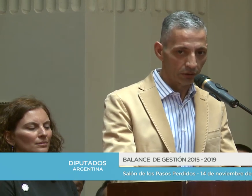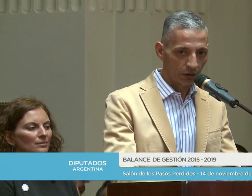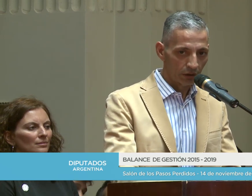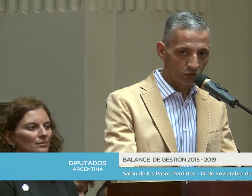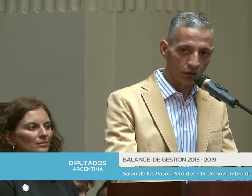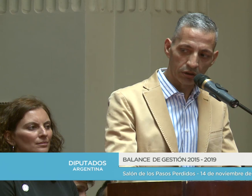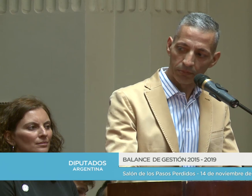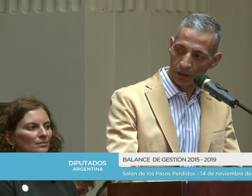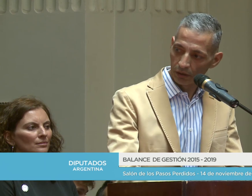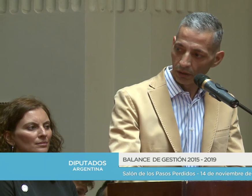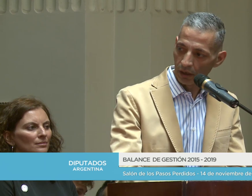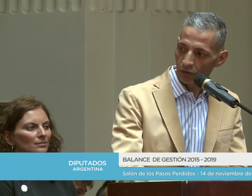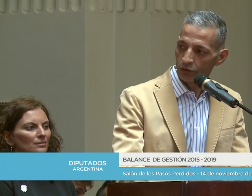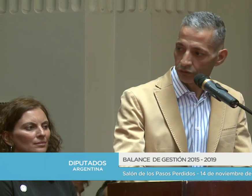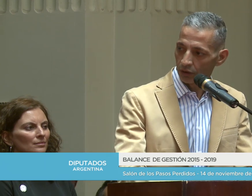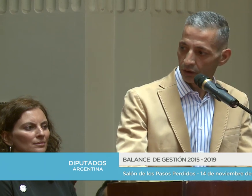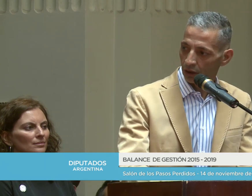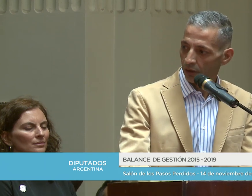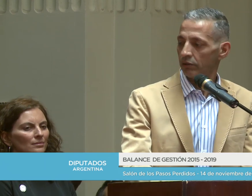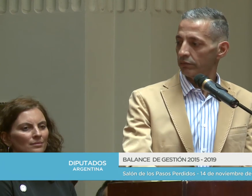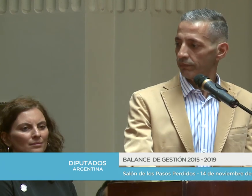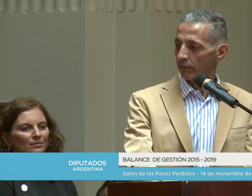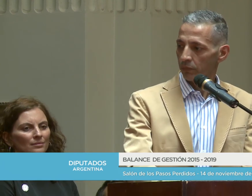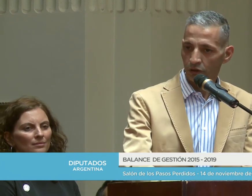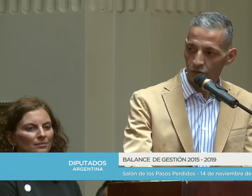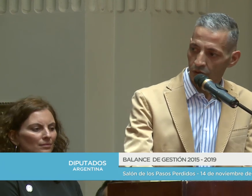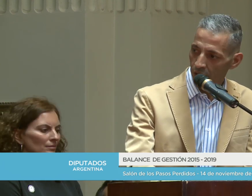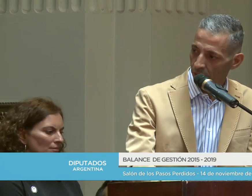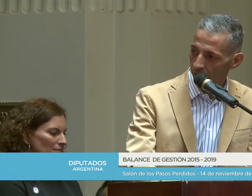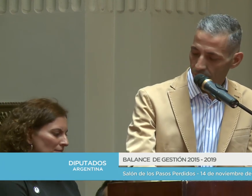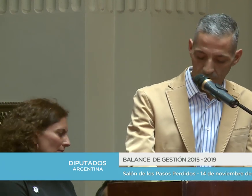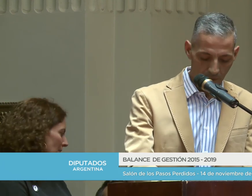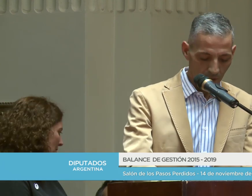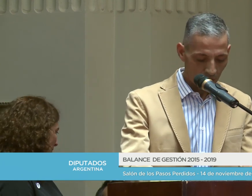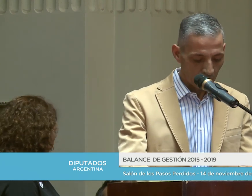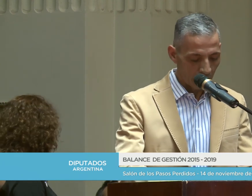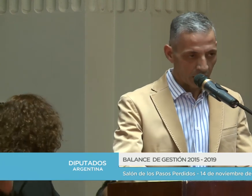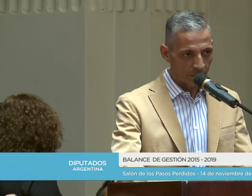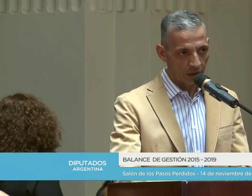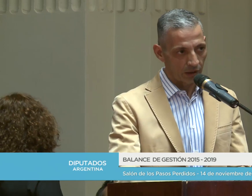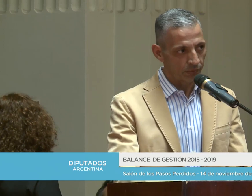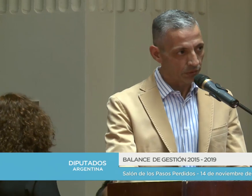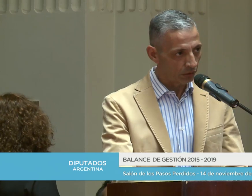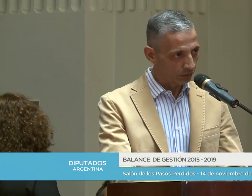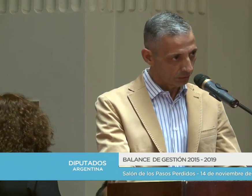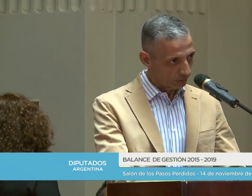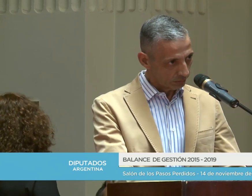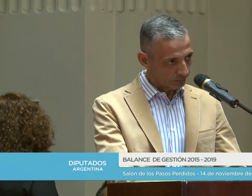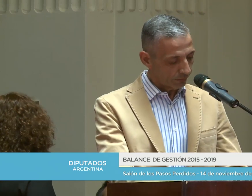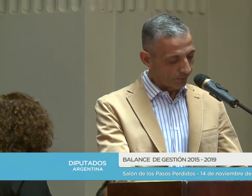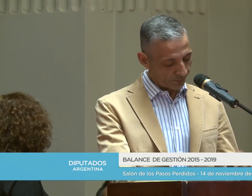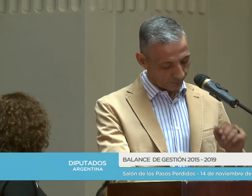salario, sino también las condiciones de trabajo. Por eso celebro que acá en la Cámara de Diputados